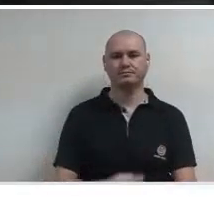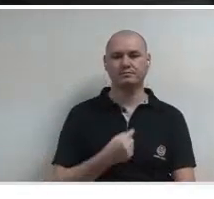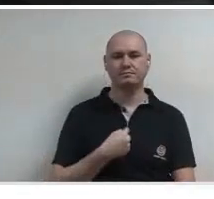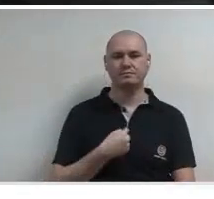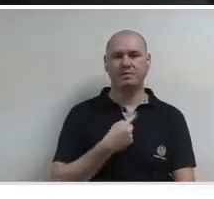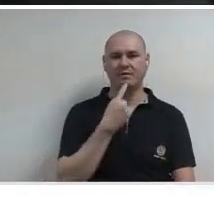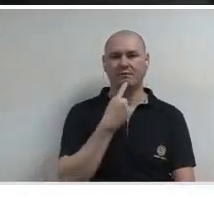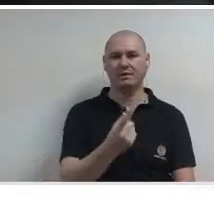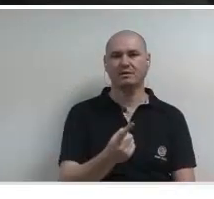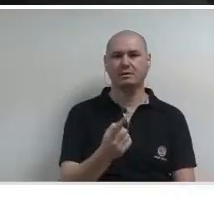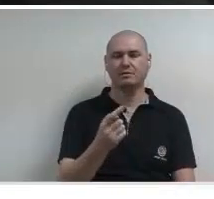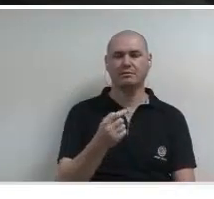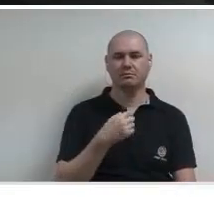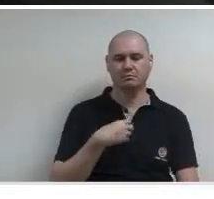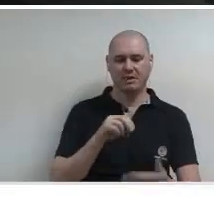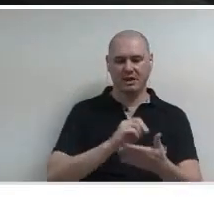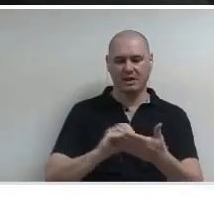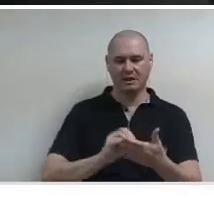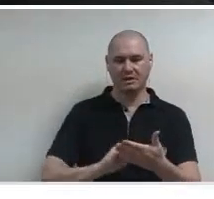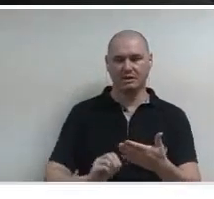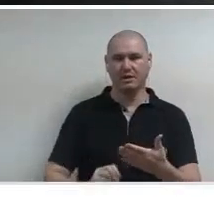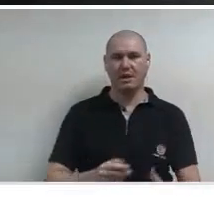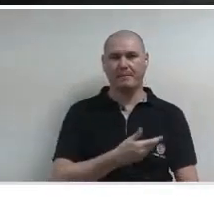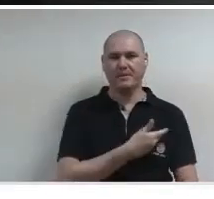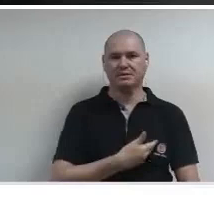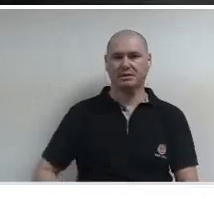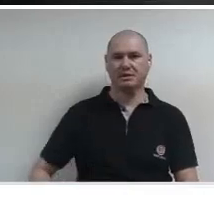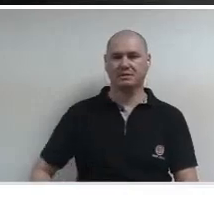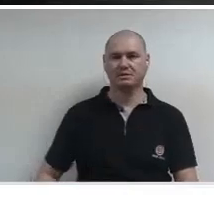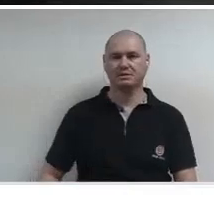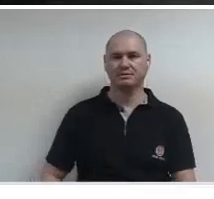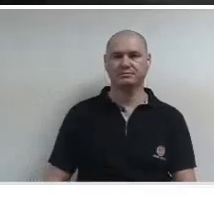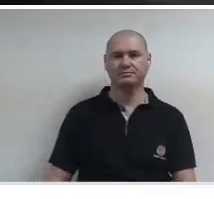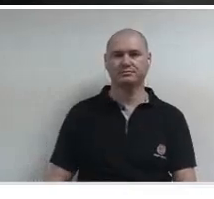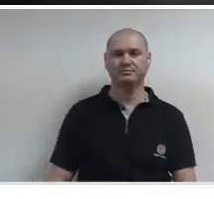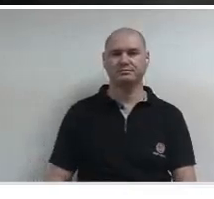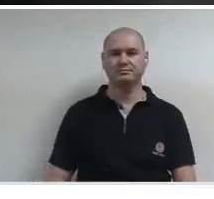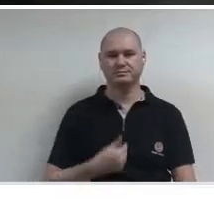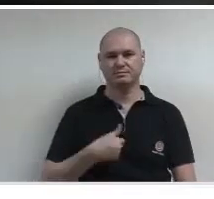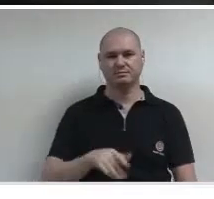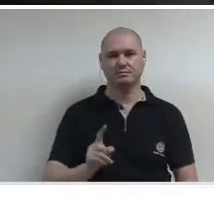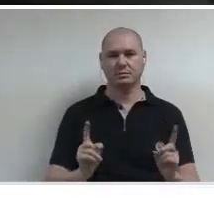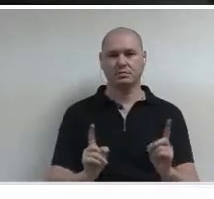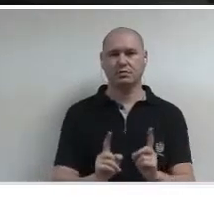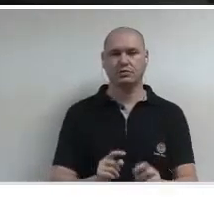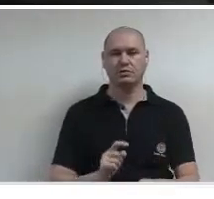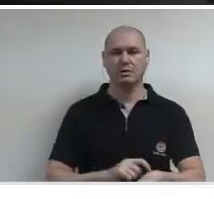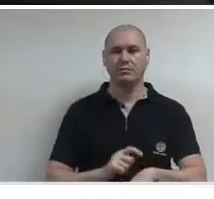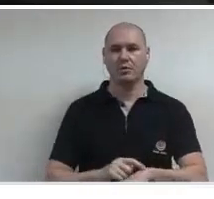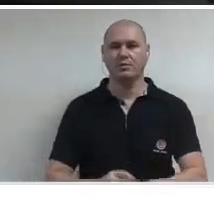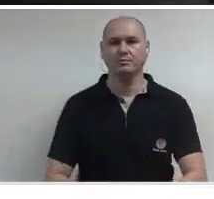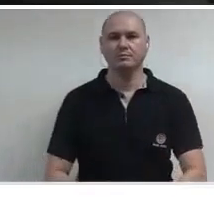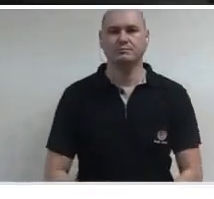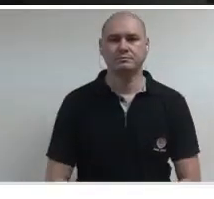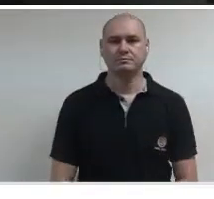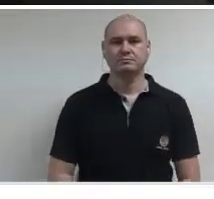no me es, no me es, no me es, no me es, concurso, resultado, pero añadir implementar. Ajá, ahí está la presidencia, me tengo a